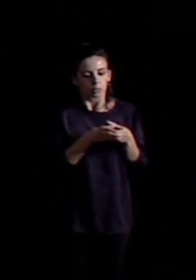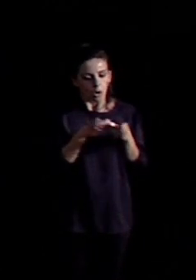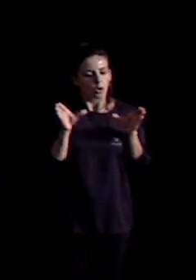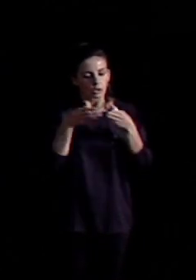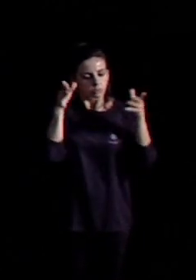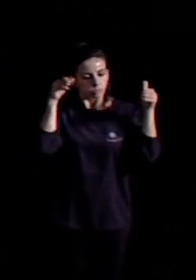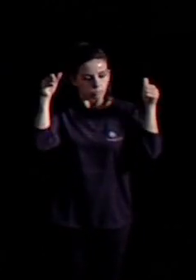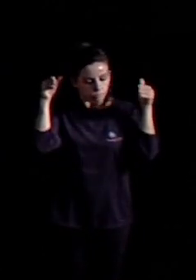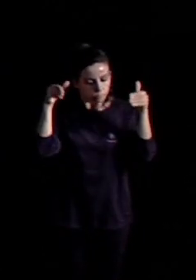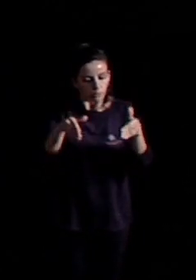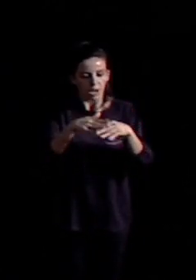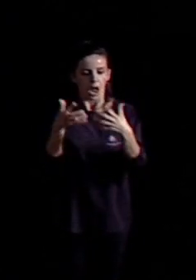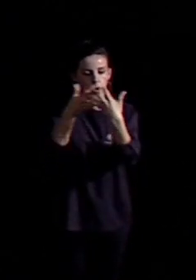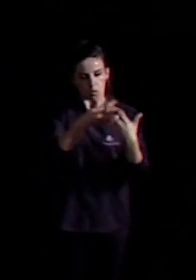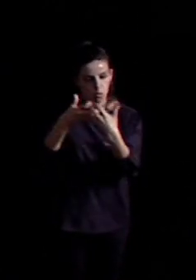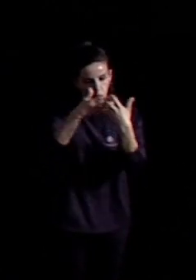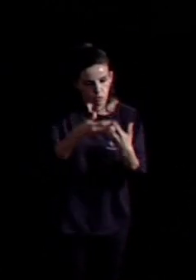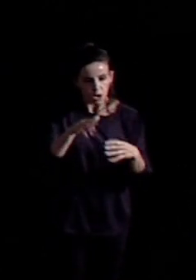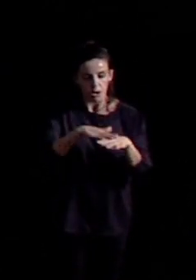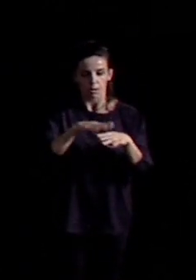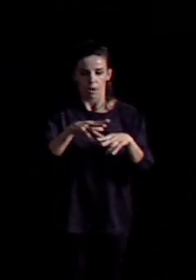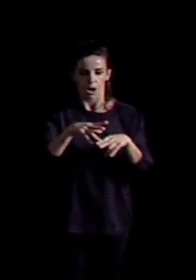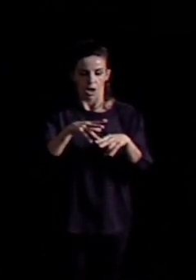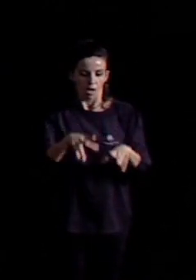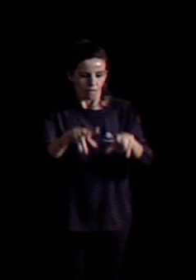dedican a luchar y a combatir este tipo